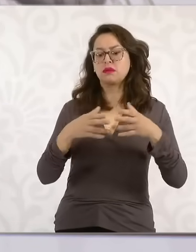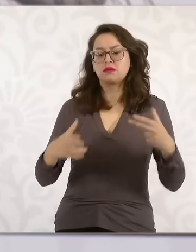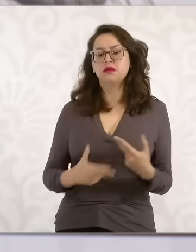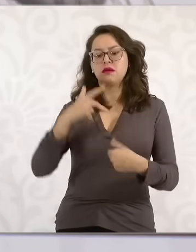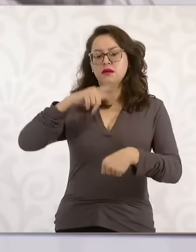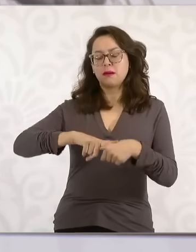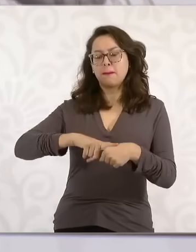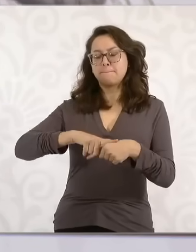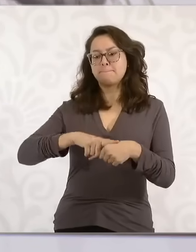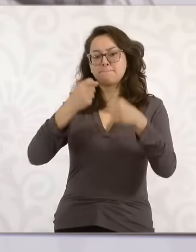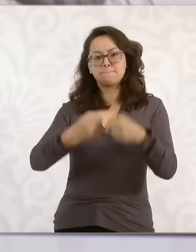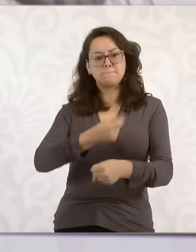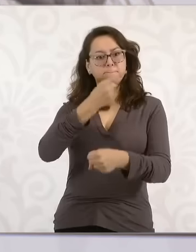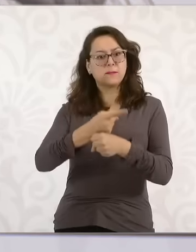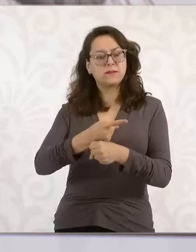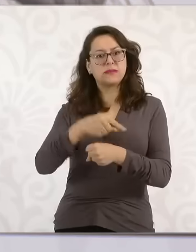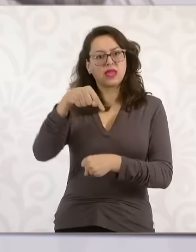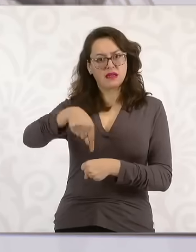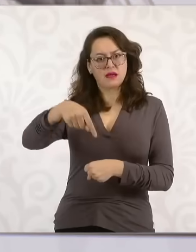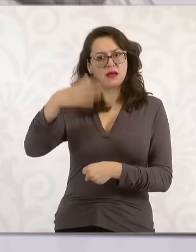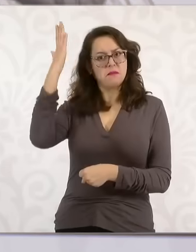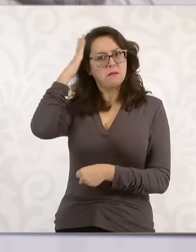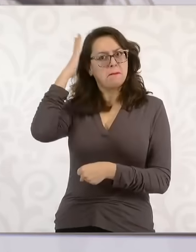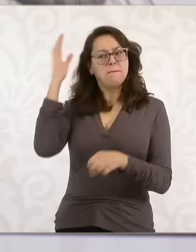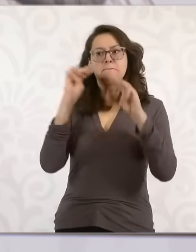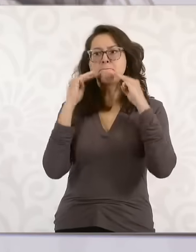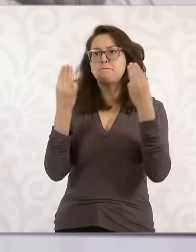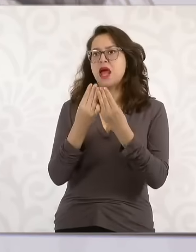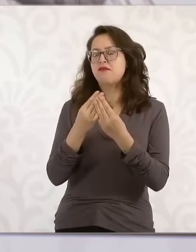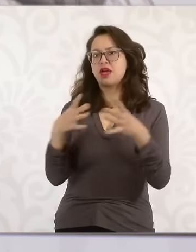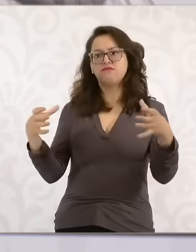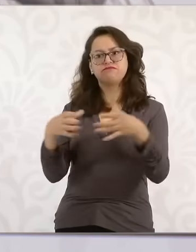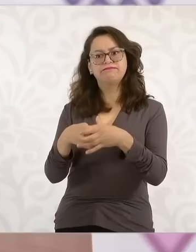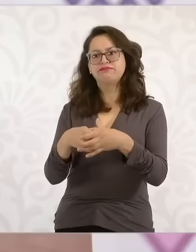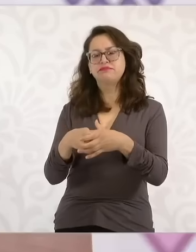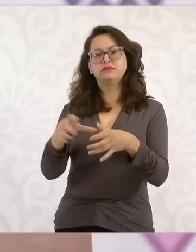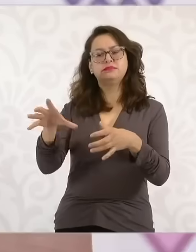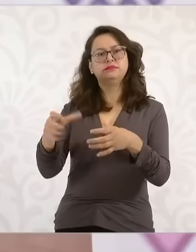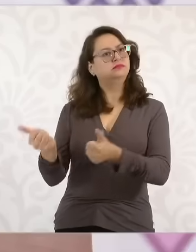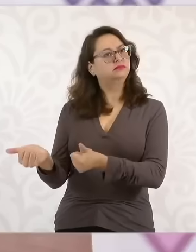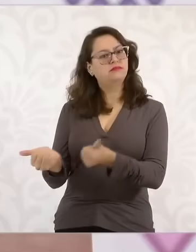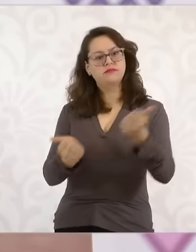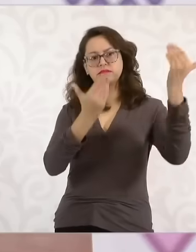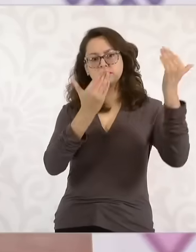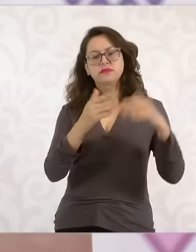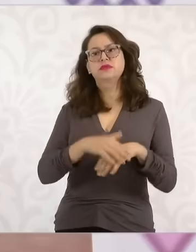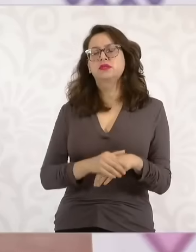delincuentes a Estados Unidos, se han extraditado otras